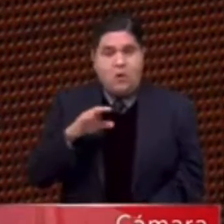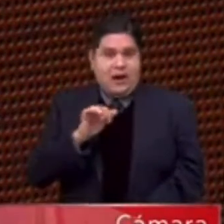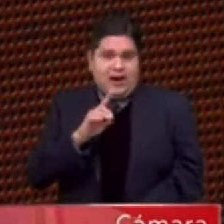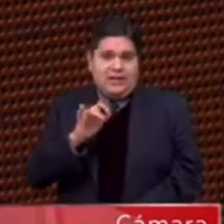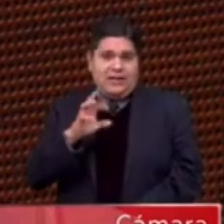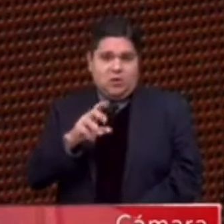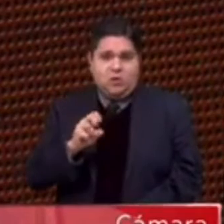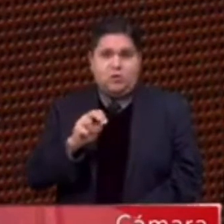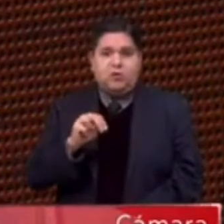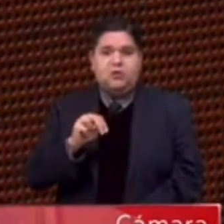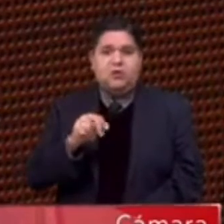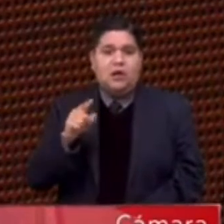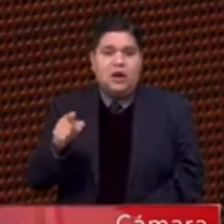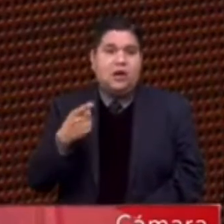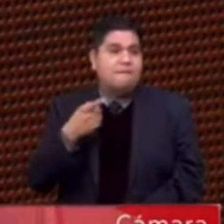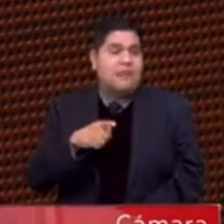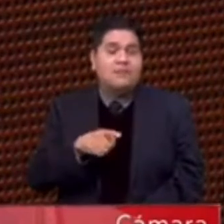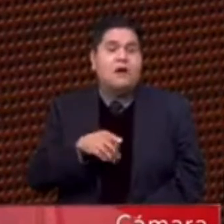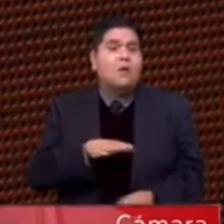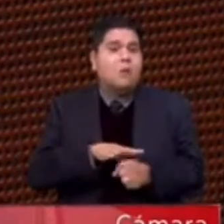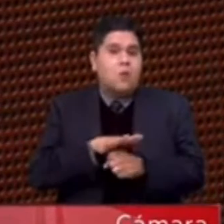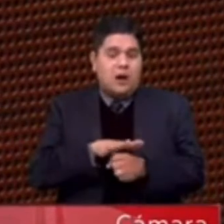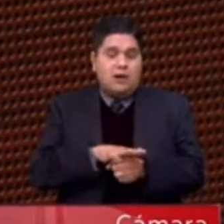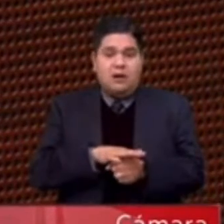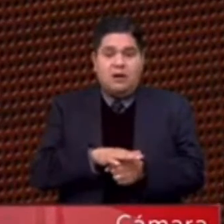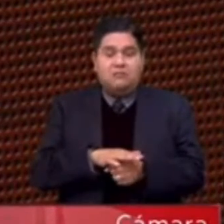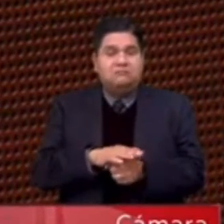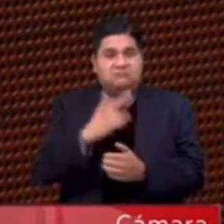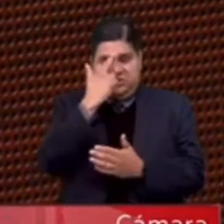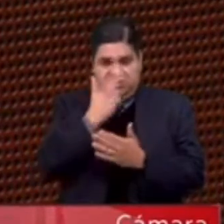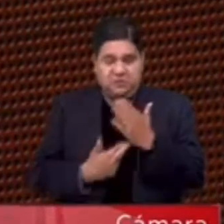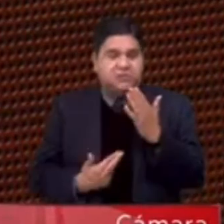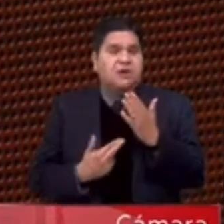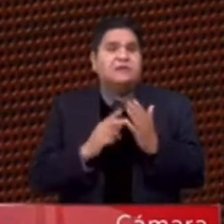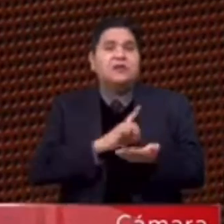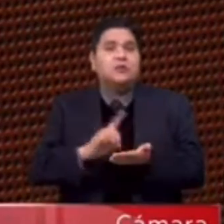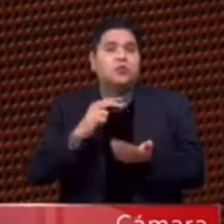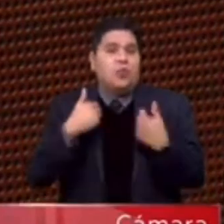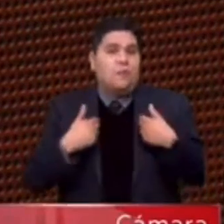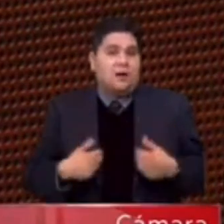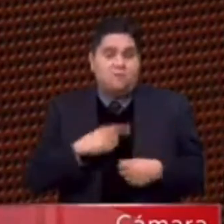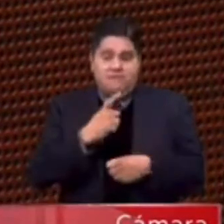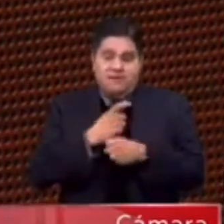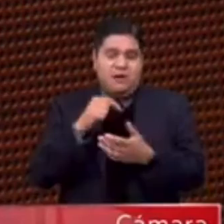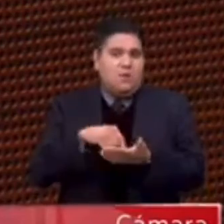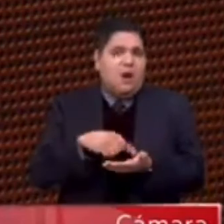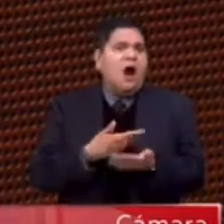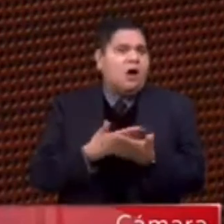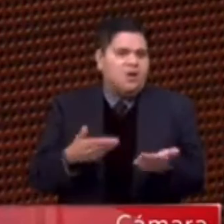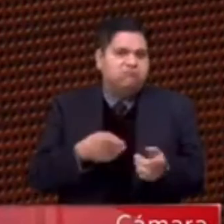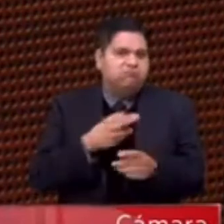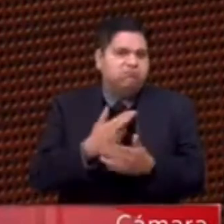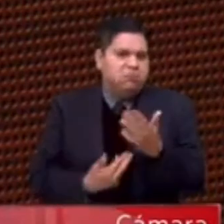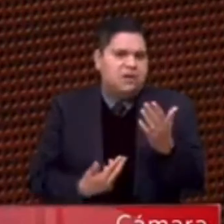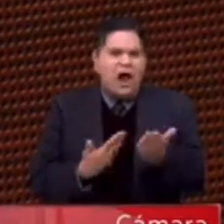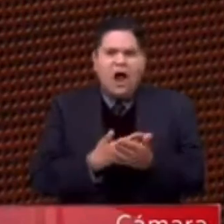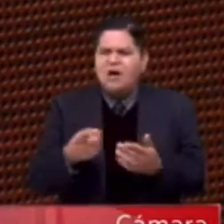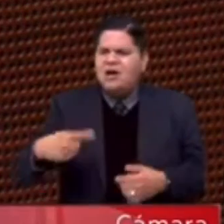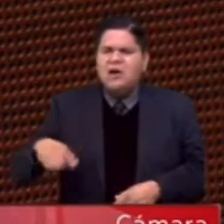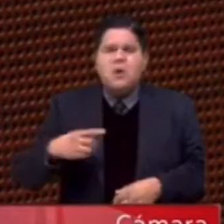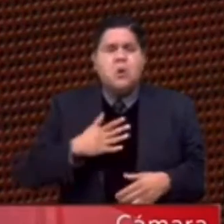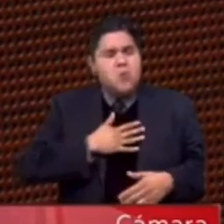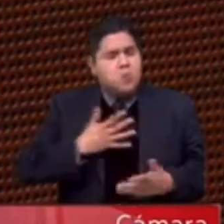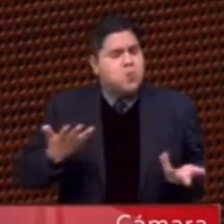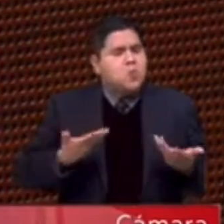al primer lugar en violación de derechos humanos en este mundo. Entonces, que no vengan con qué autoridad moral, no tienen